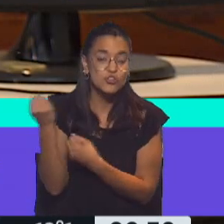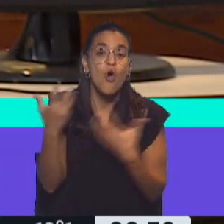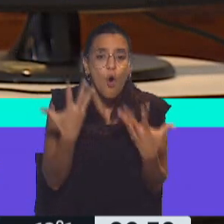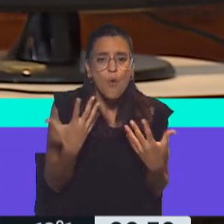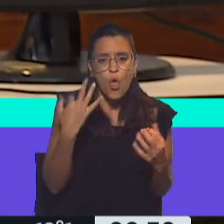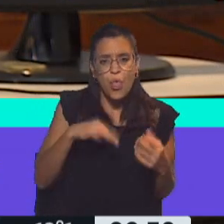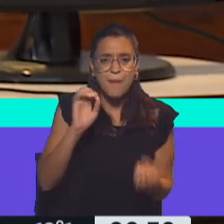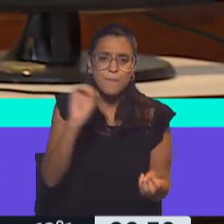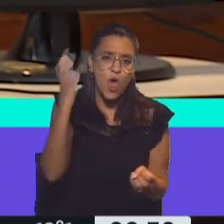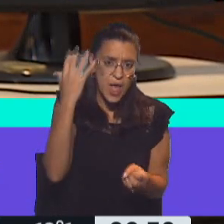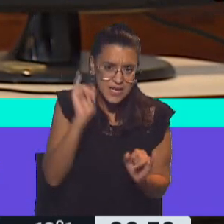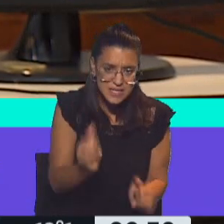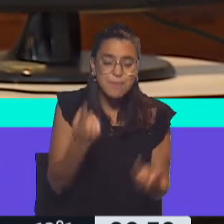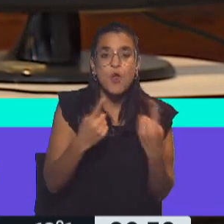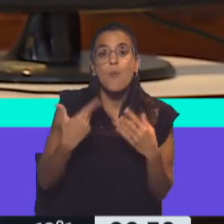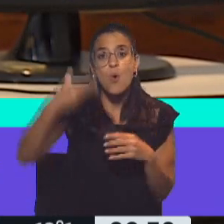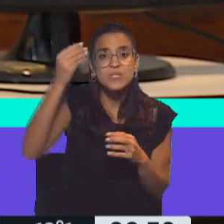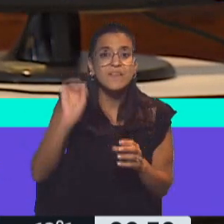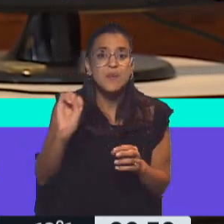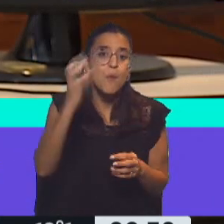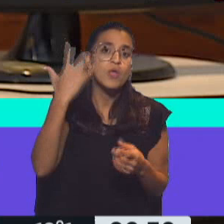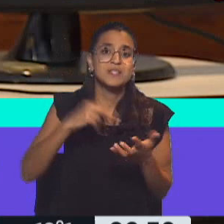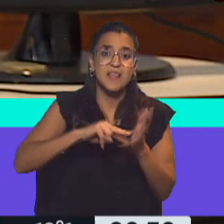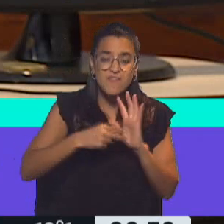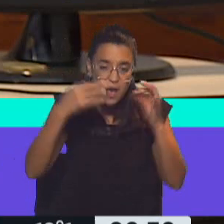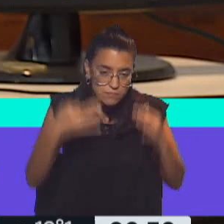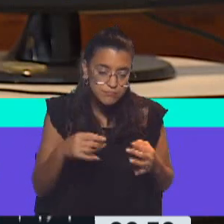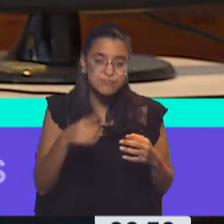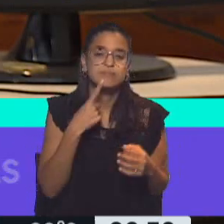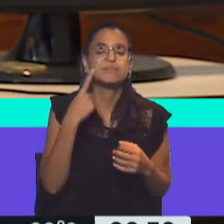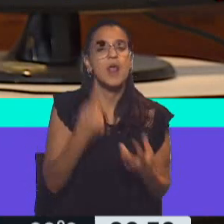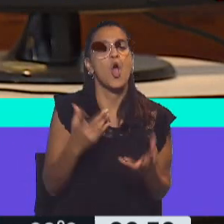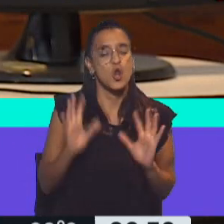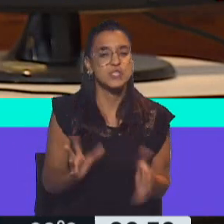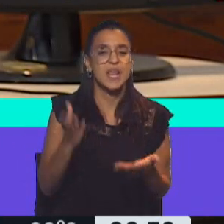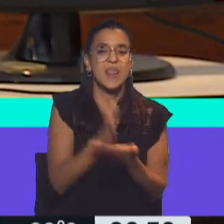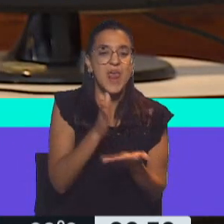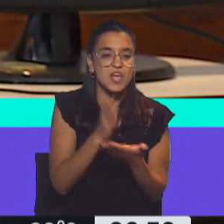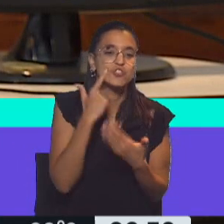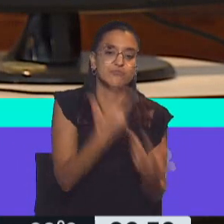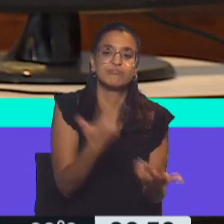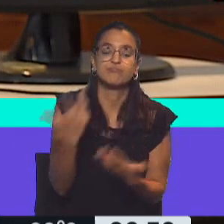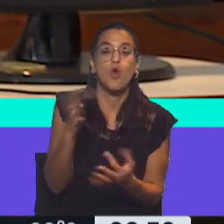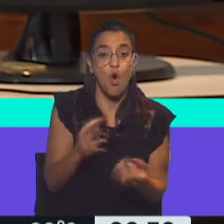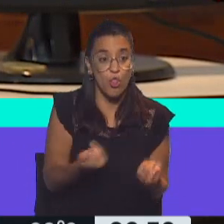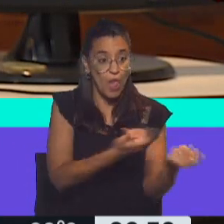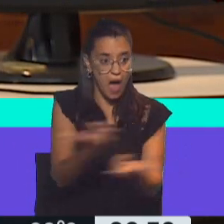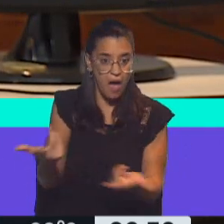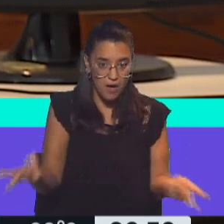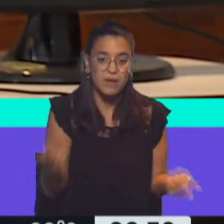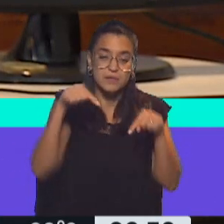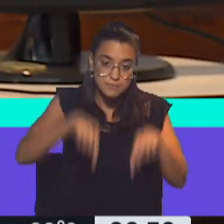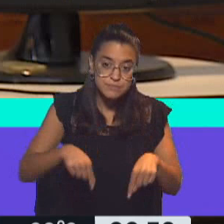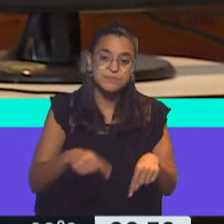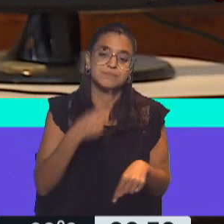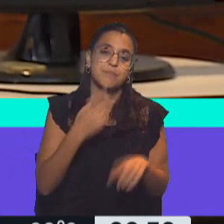modernizar pero muchas veces modernizar significa precisamente reconocer más derechos o hacerlos efectivos y en este caso